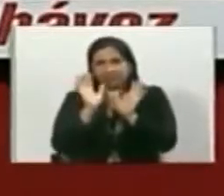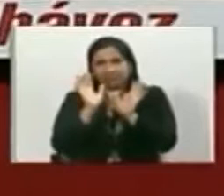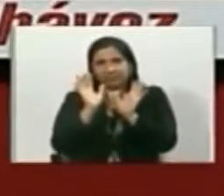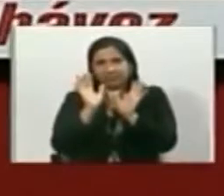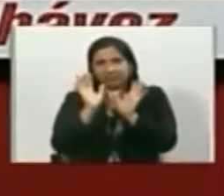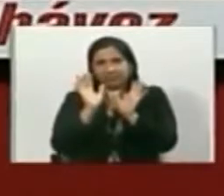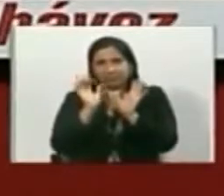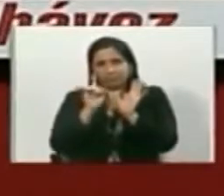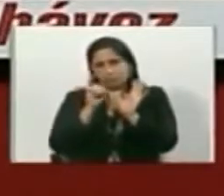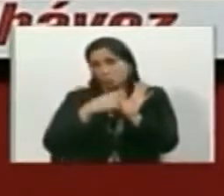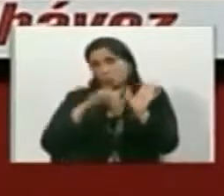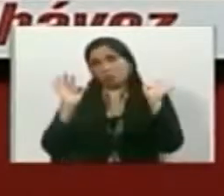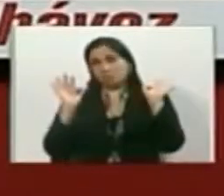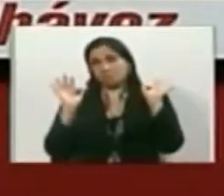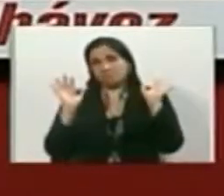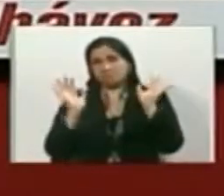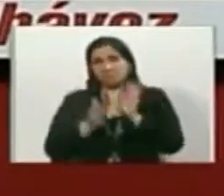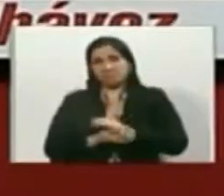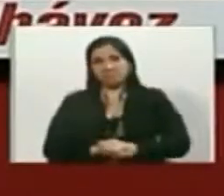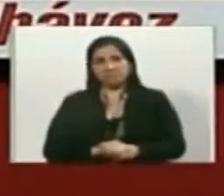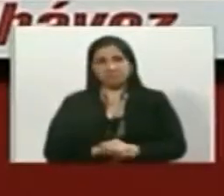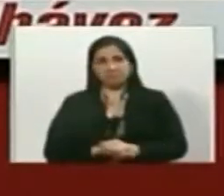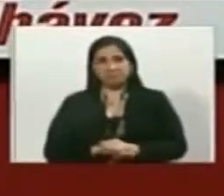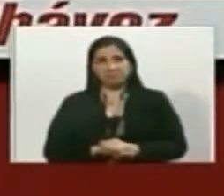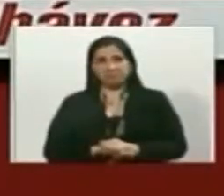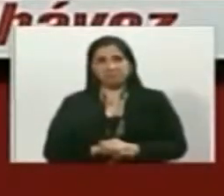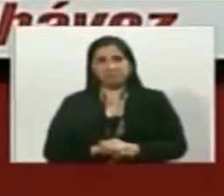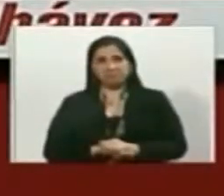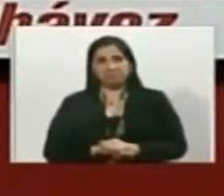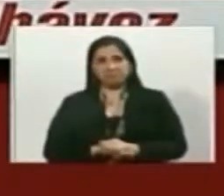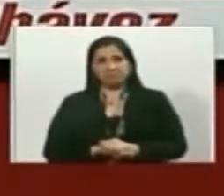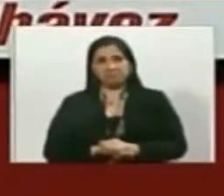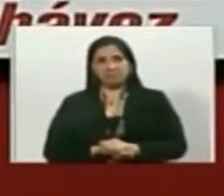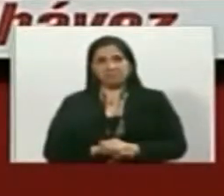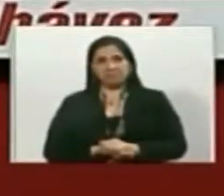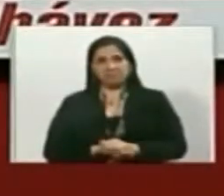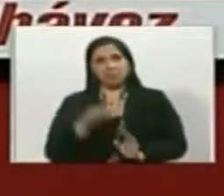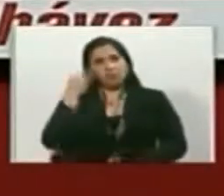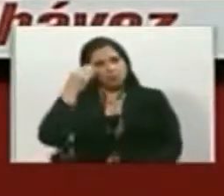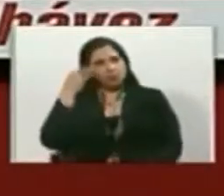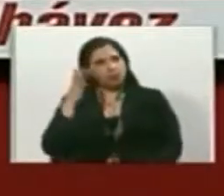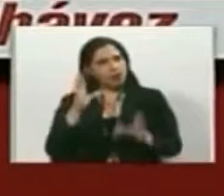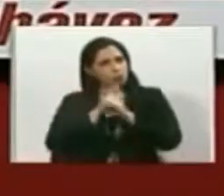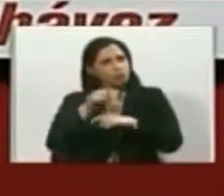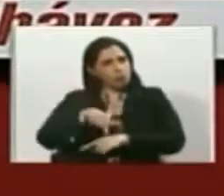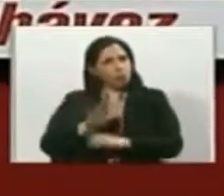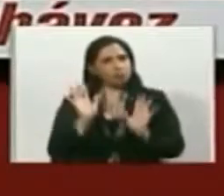Si no, no, pues. ¿Ah? No, lo voy a pensar, esta noche lo voy a pensar.